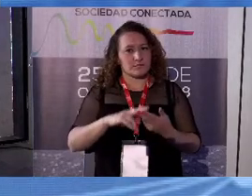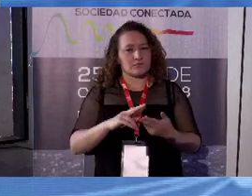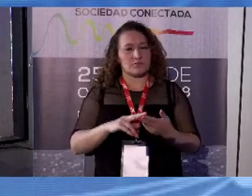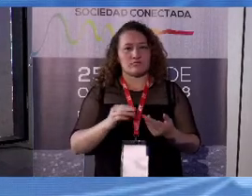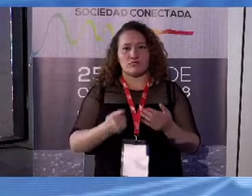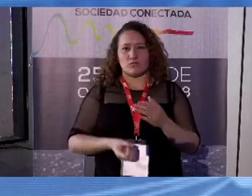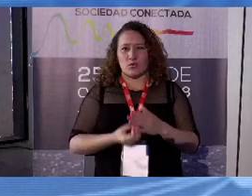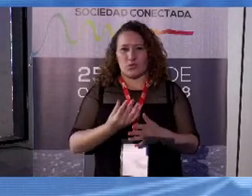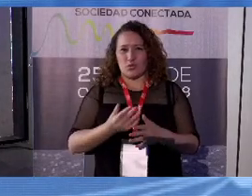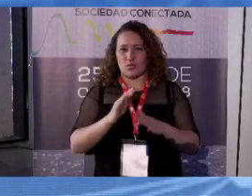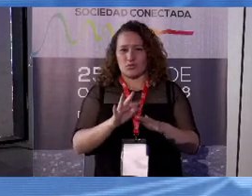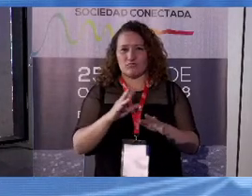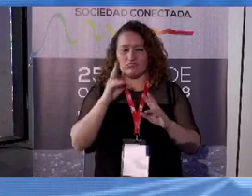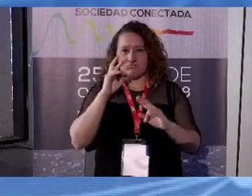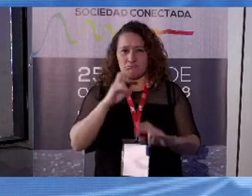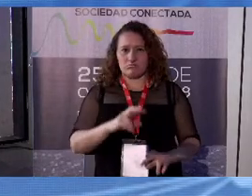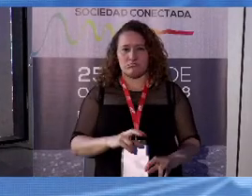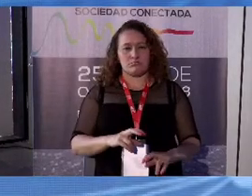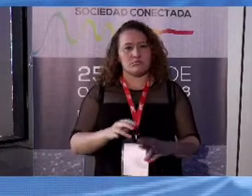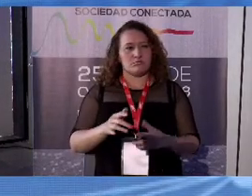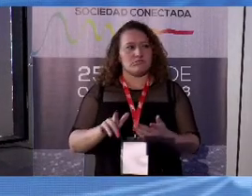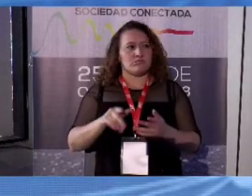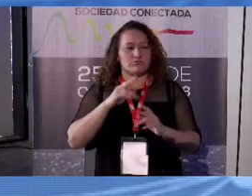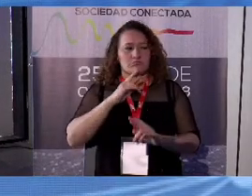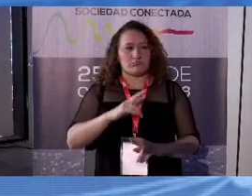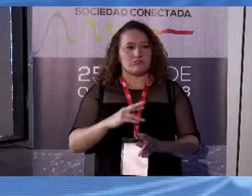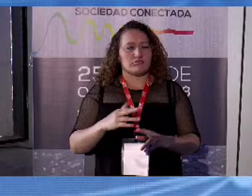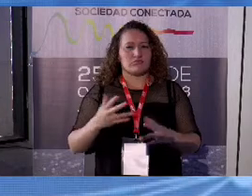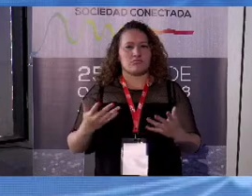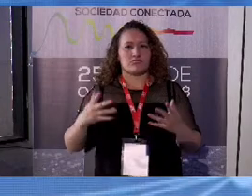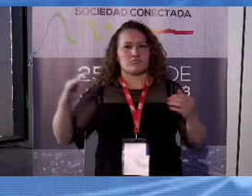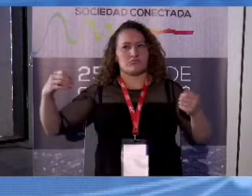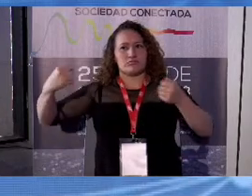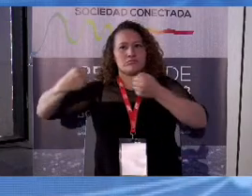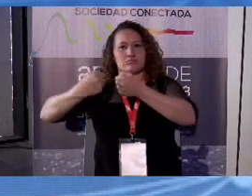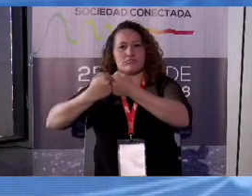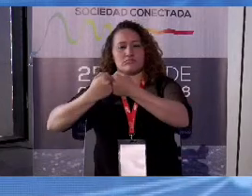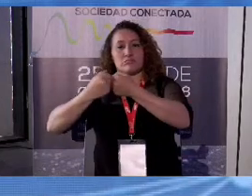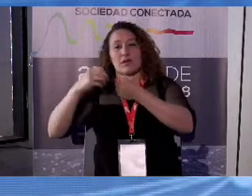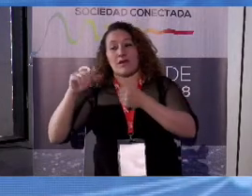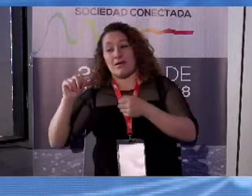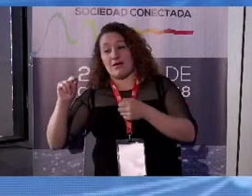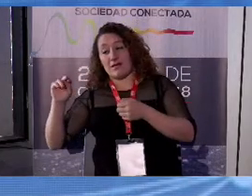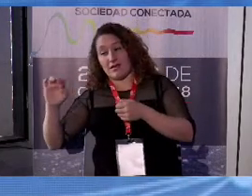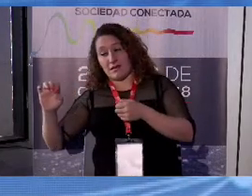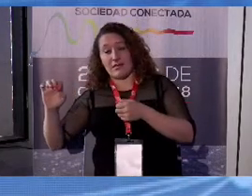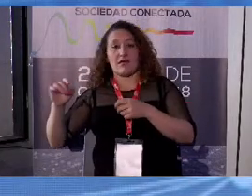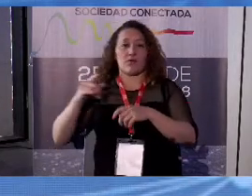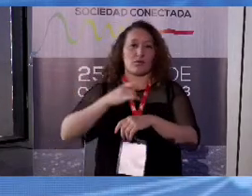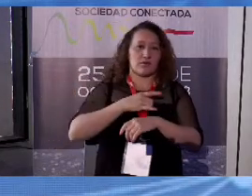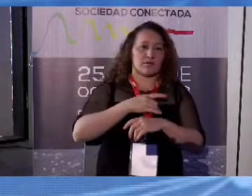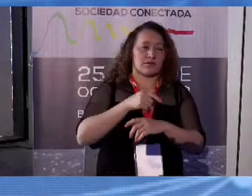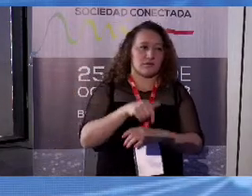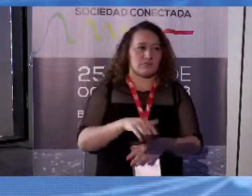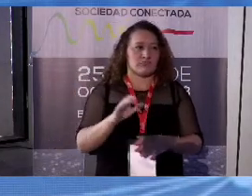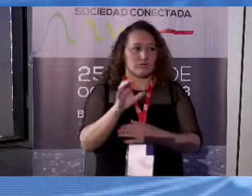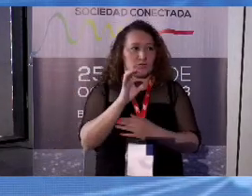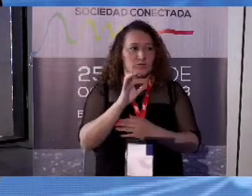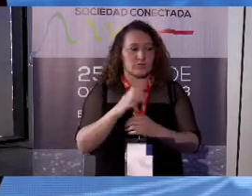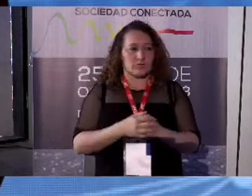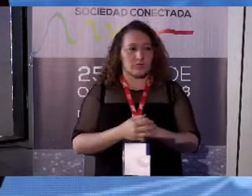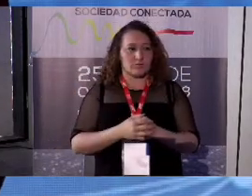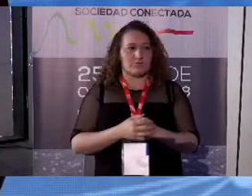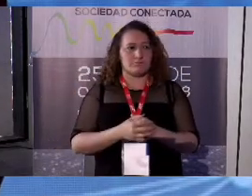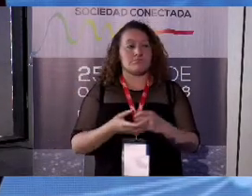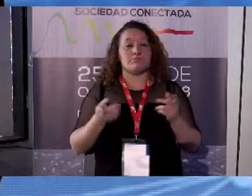los productos que investigan de investigación resultantes de la alianza entre la ane y universidades colombianas